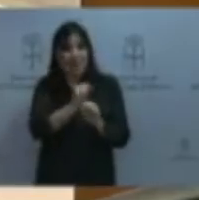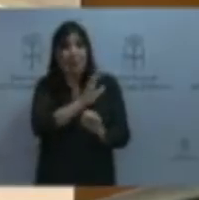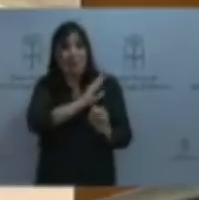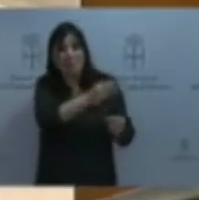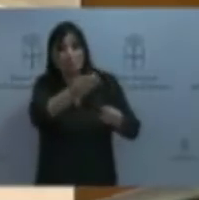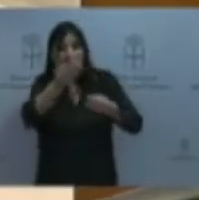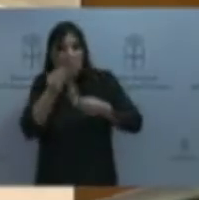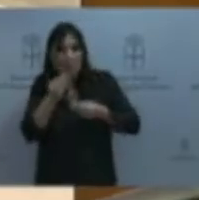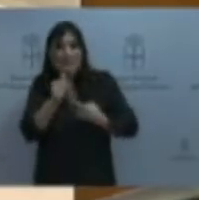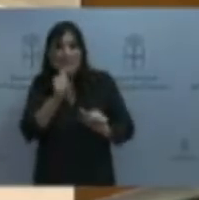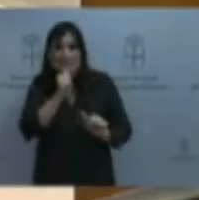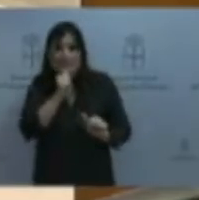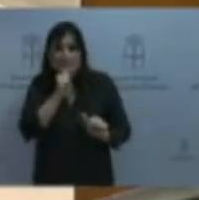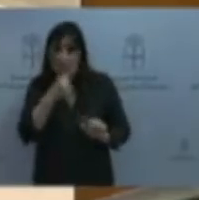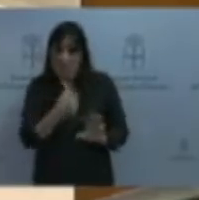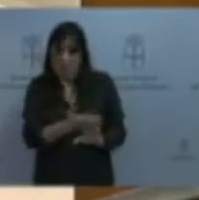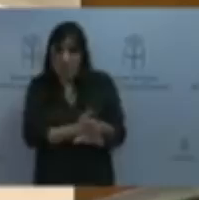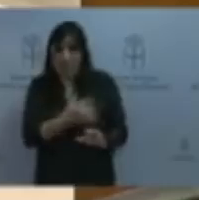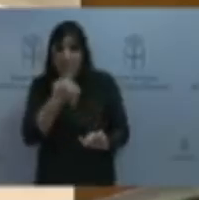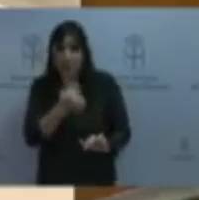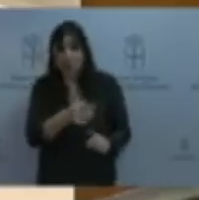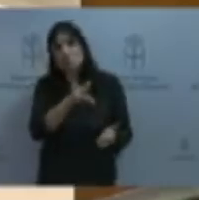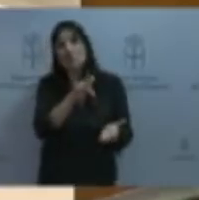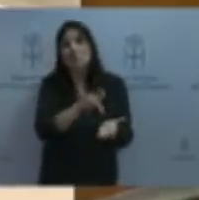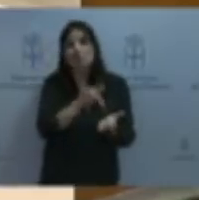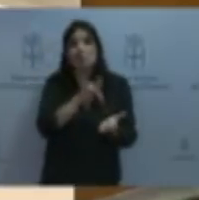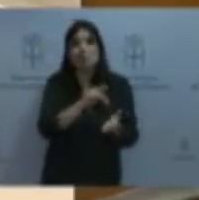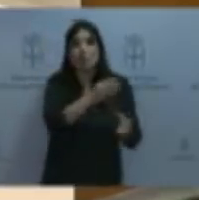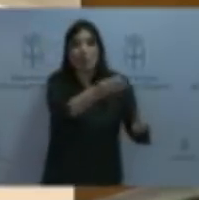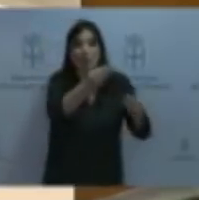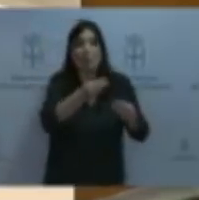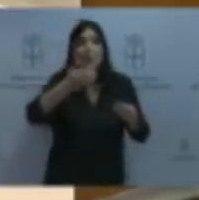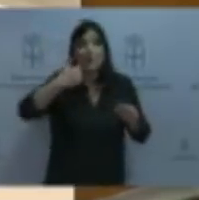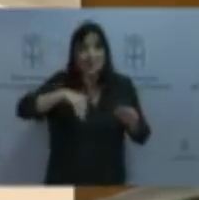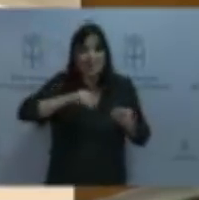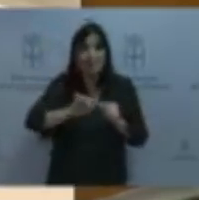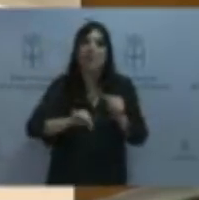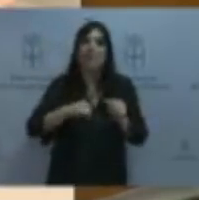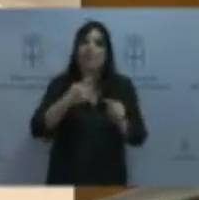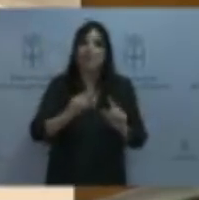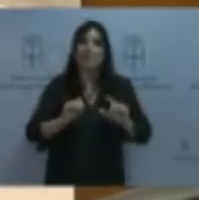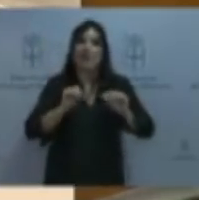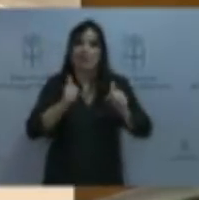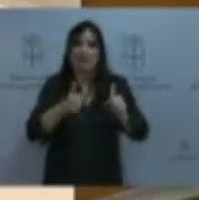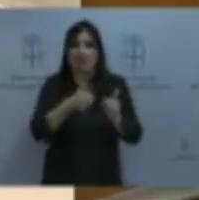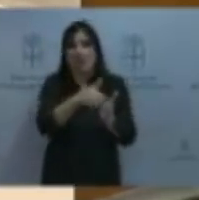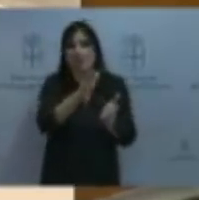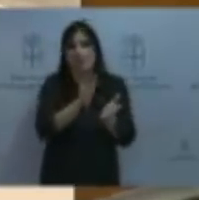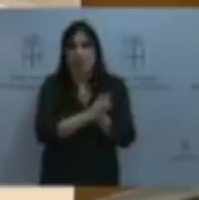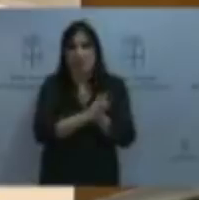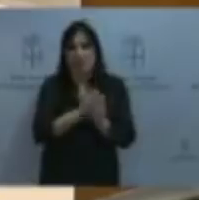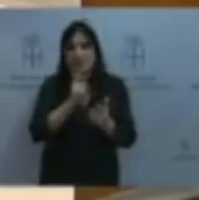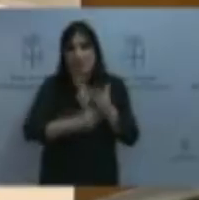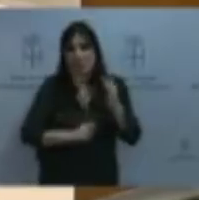comentaba, una vez que hayan sido recibidas, se producirá la apertura del correspondiente expediente sancionador con el resultado que